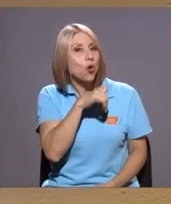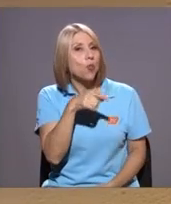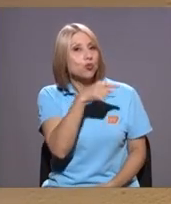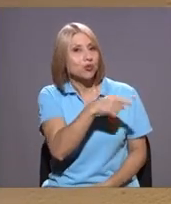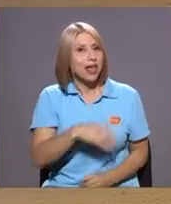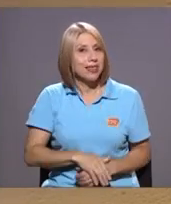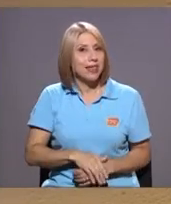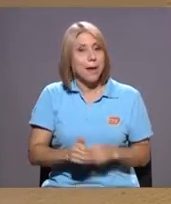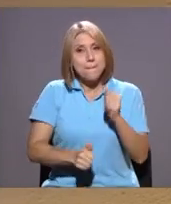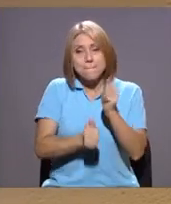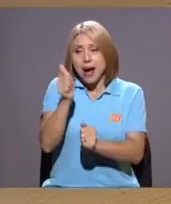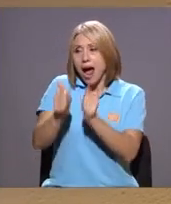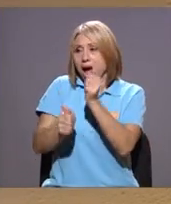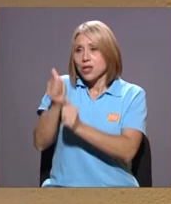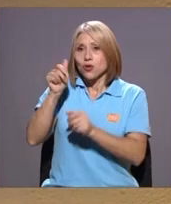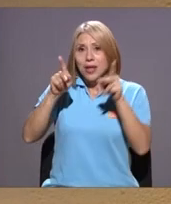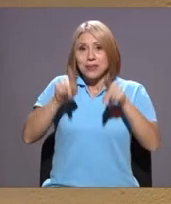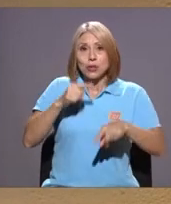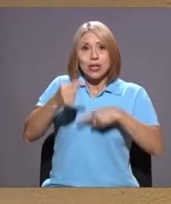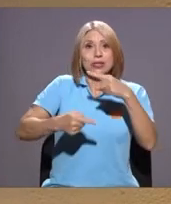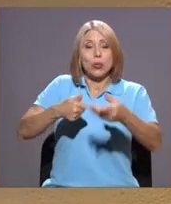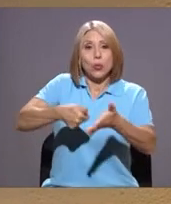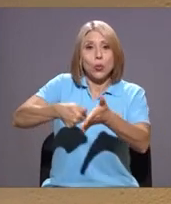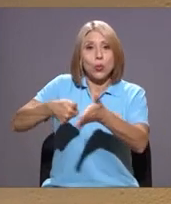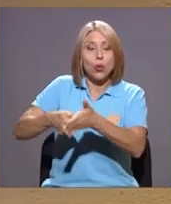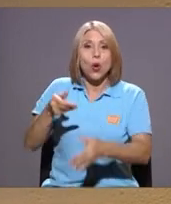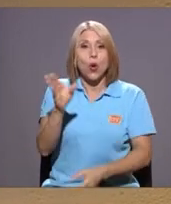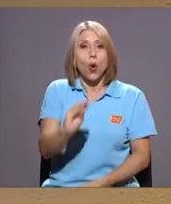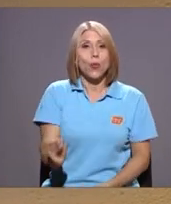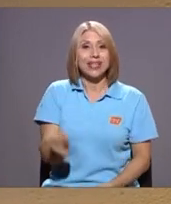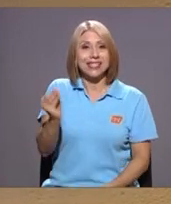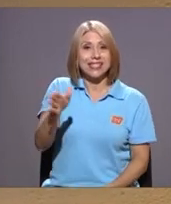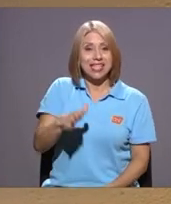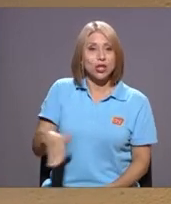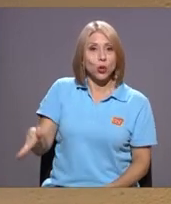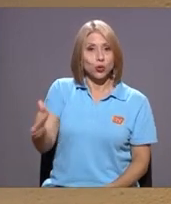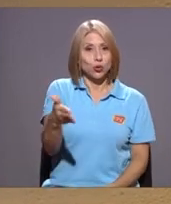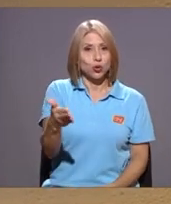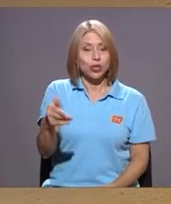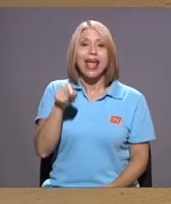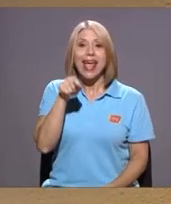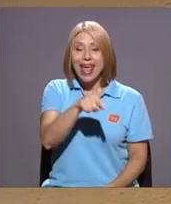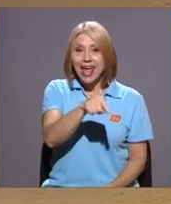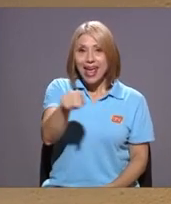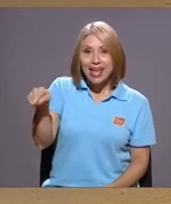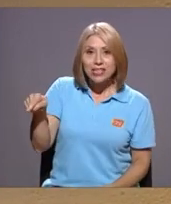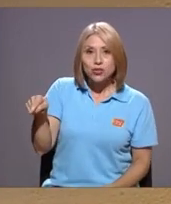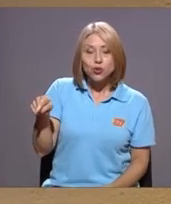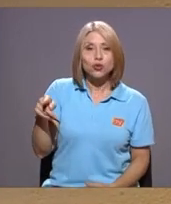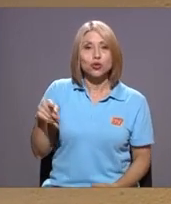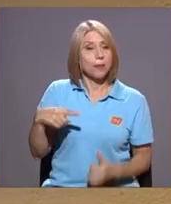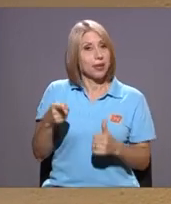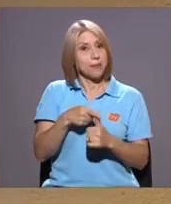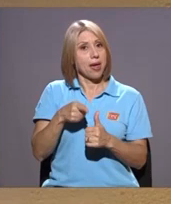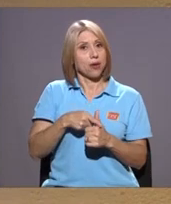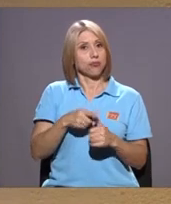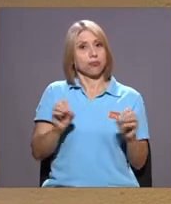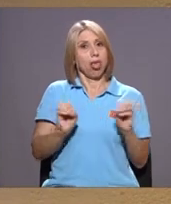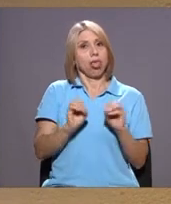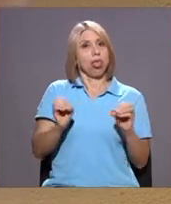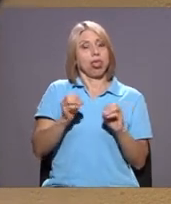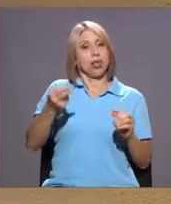grande de los votantes son jovencitos y en teoría eso debería primero no tienen la historia